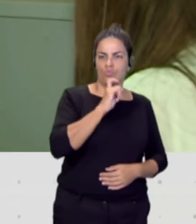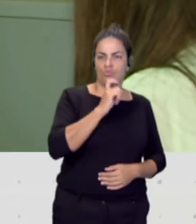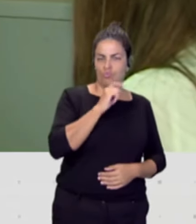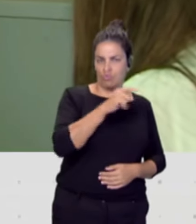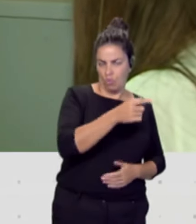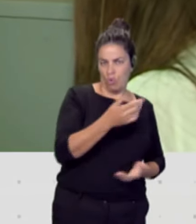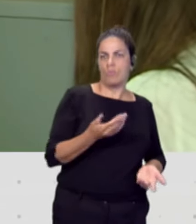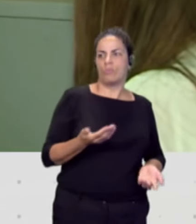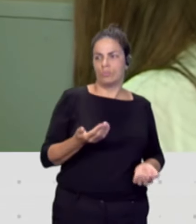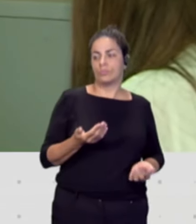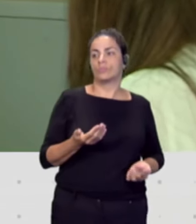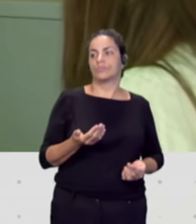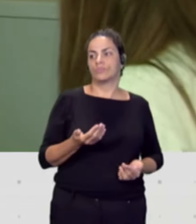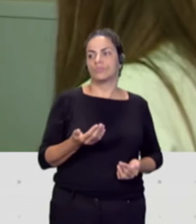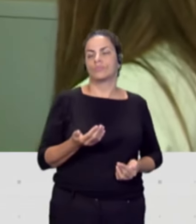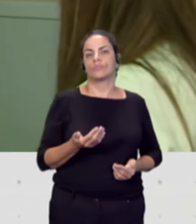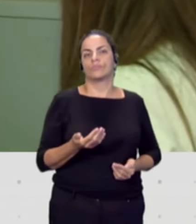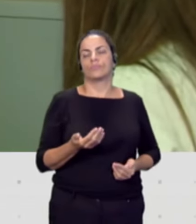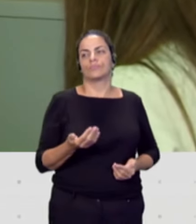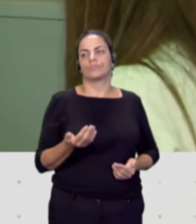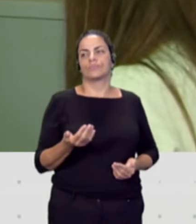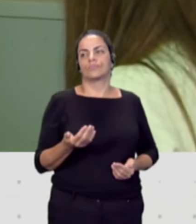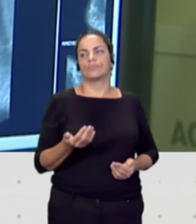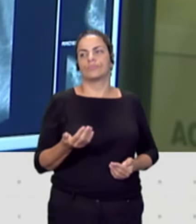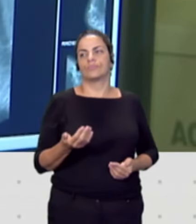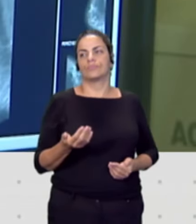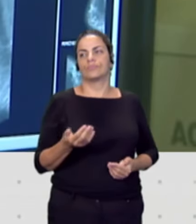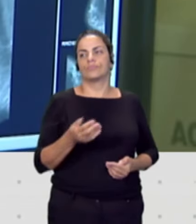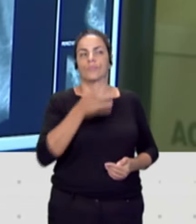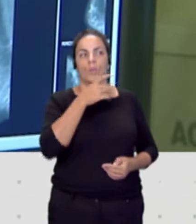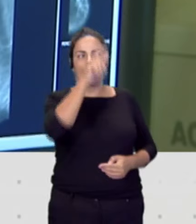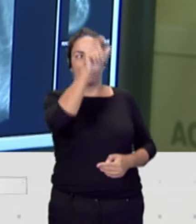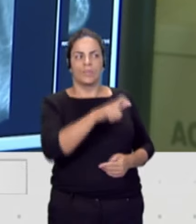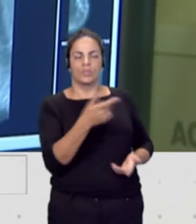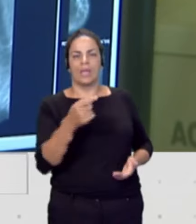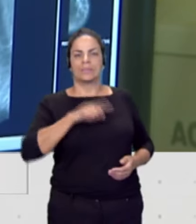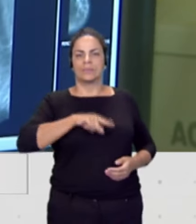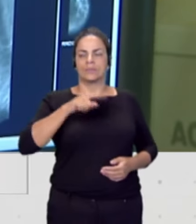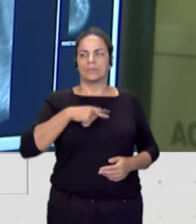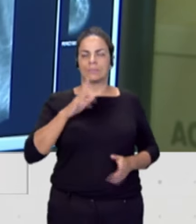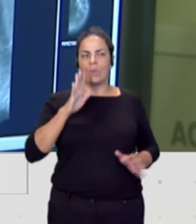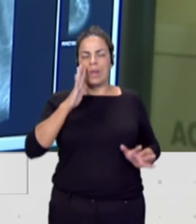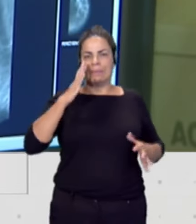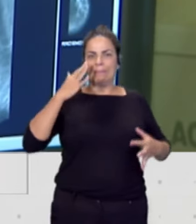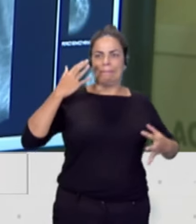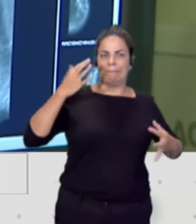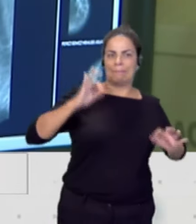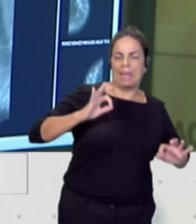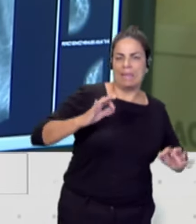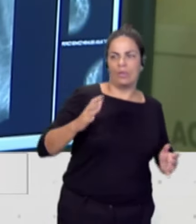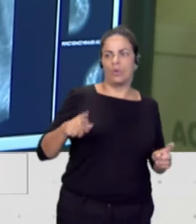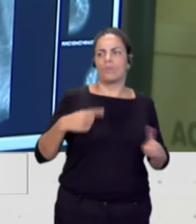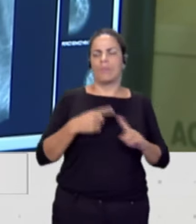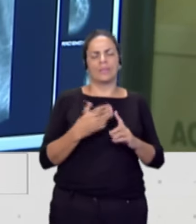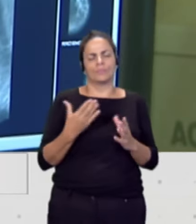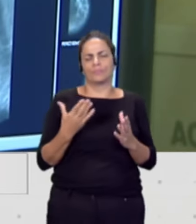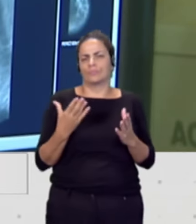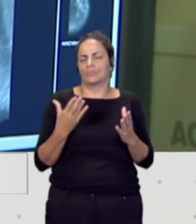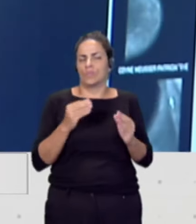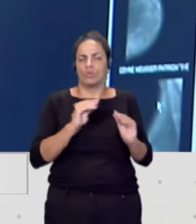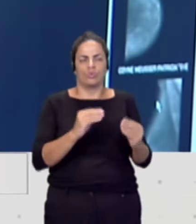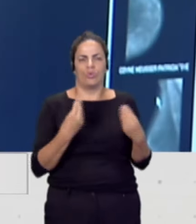donde pues, la persona nota pues, un peligro, pues va a tener que cambiar muchas cosas en su